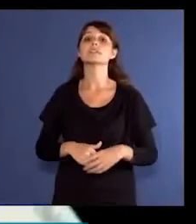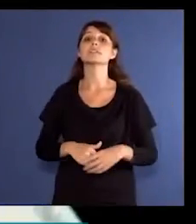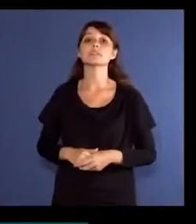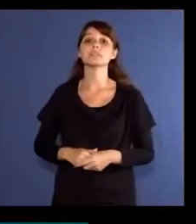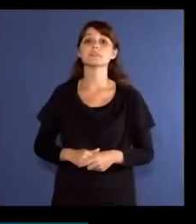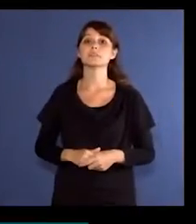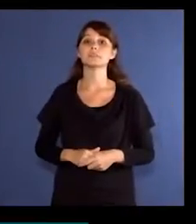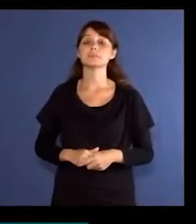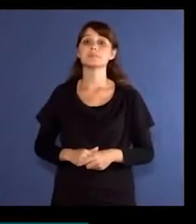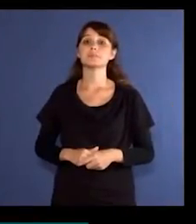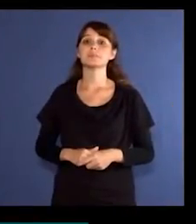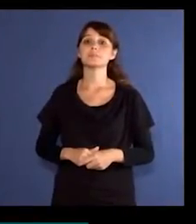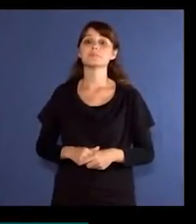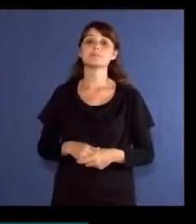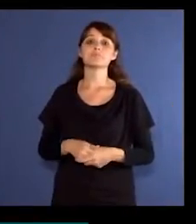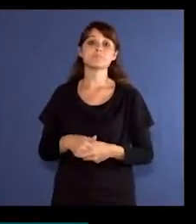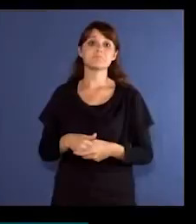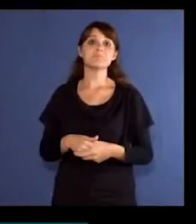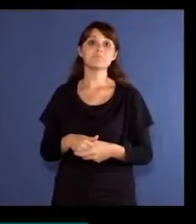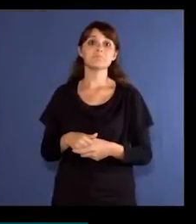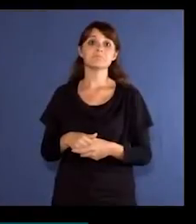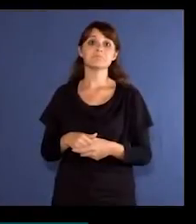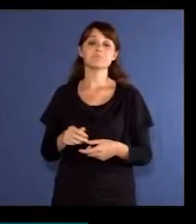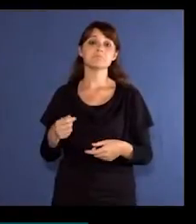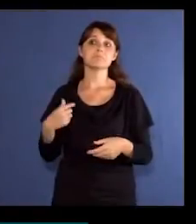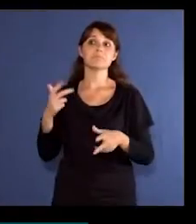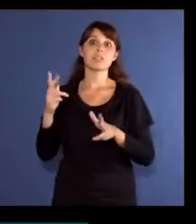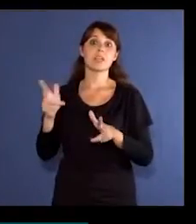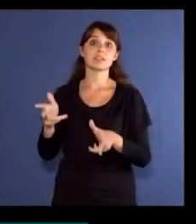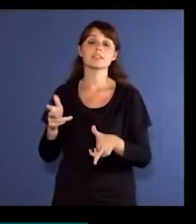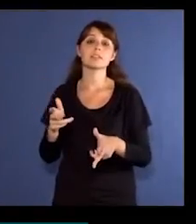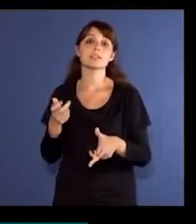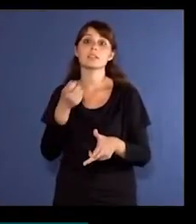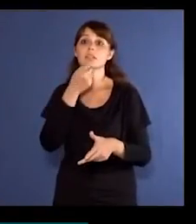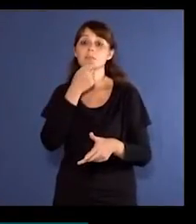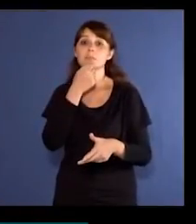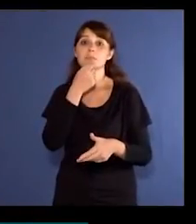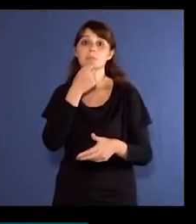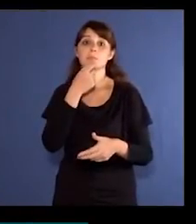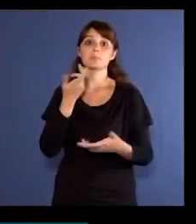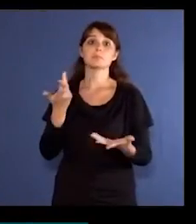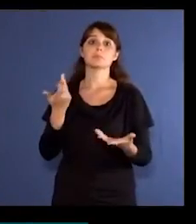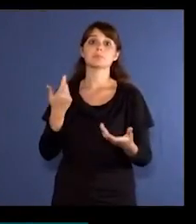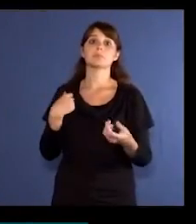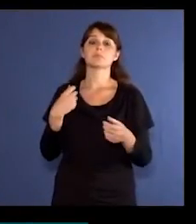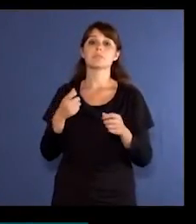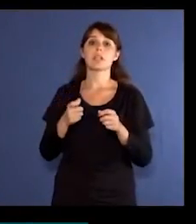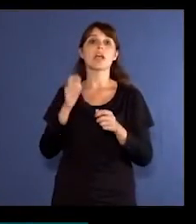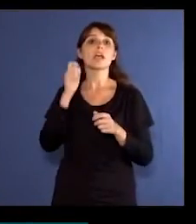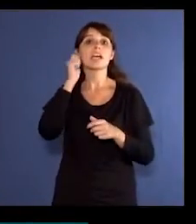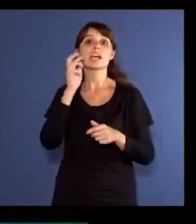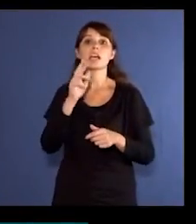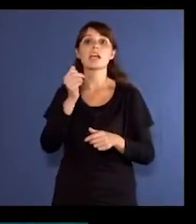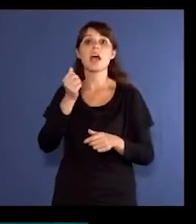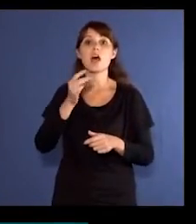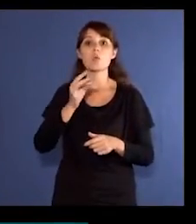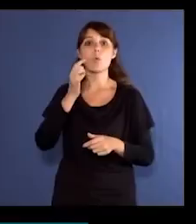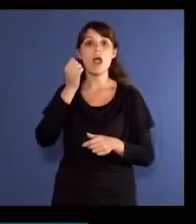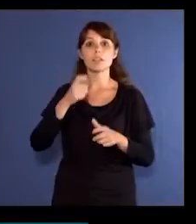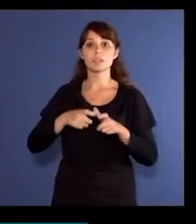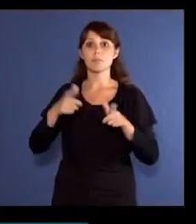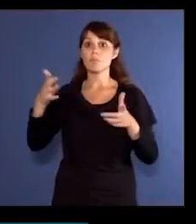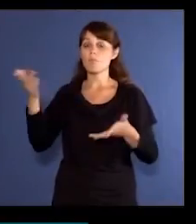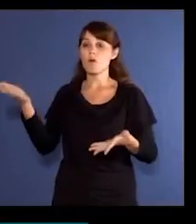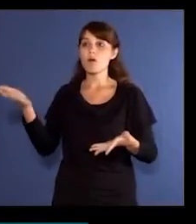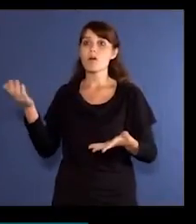a ver que se ha cortado cualquier espacio para el llamado gradualismo que el